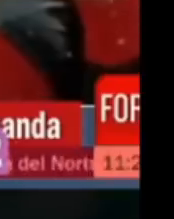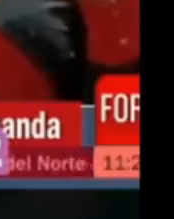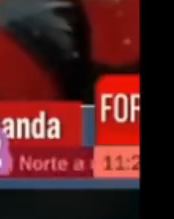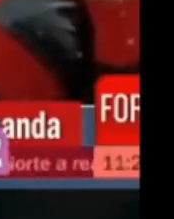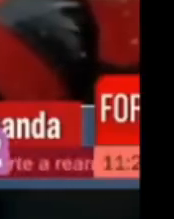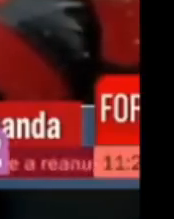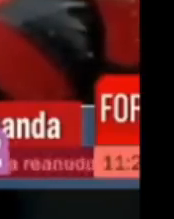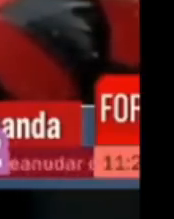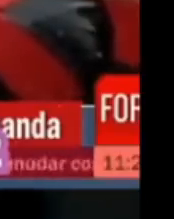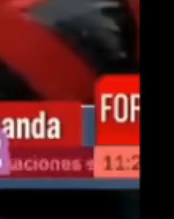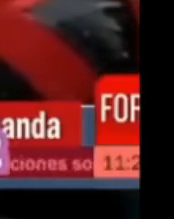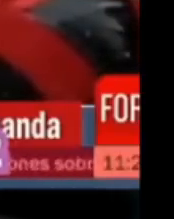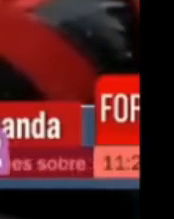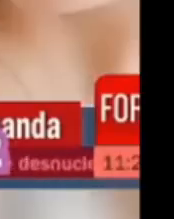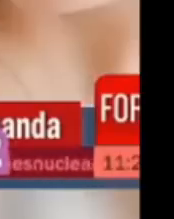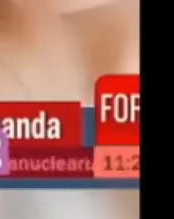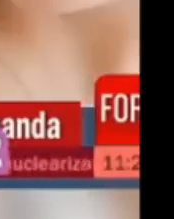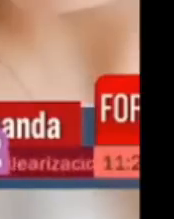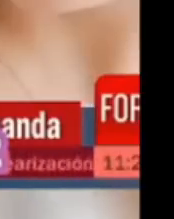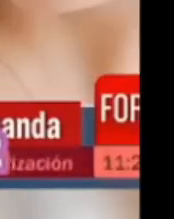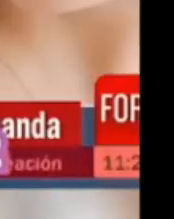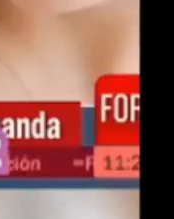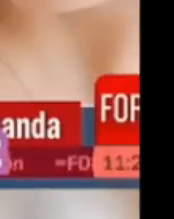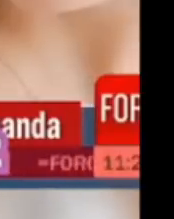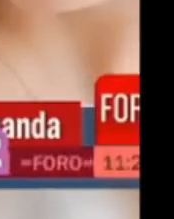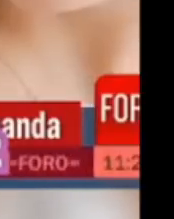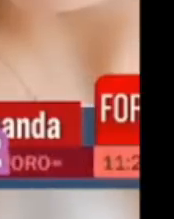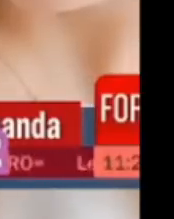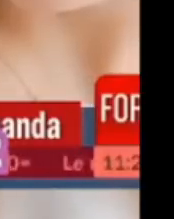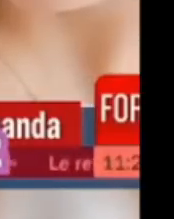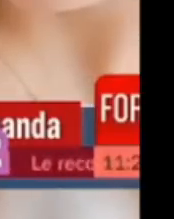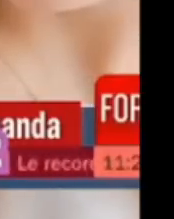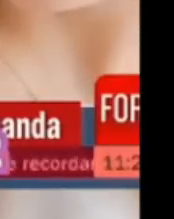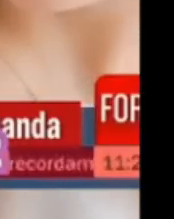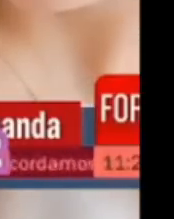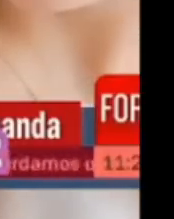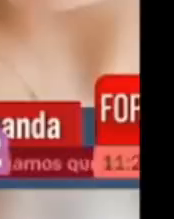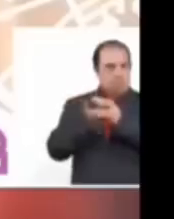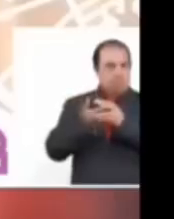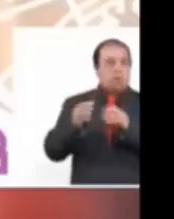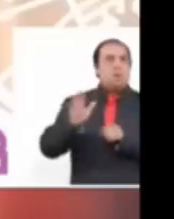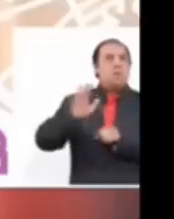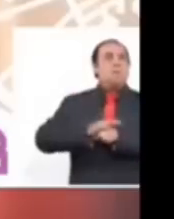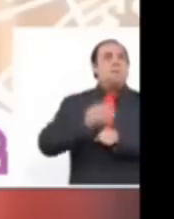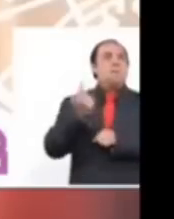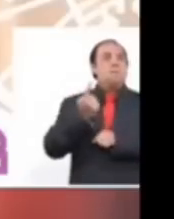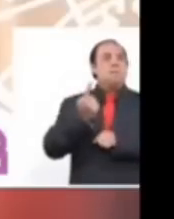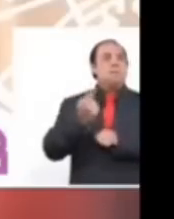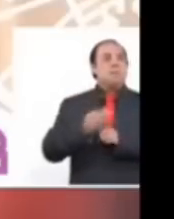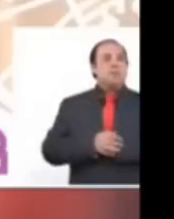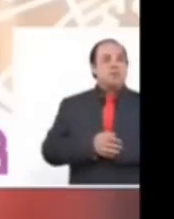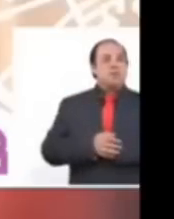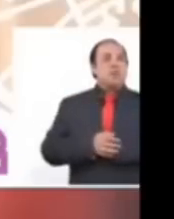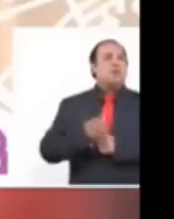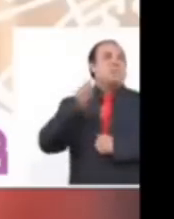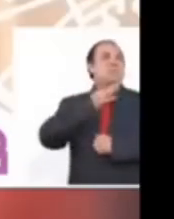de Ariadna N. es por una grave intoxicación alcohólica. El fiscal general de justicia